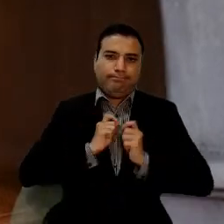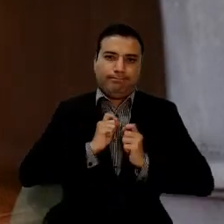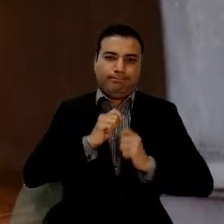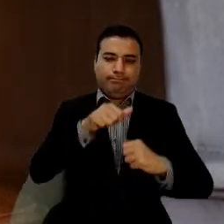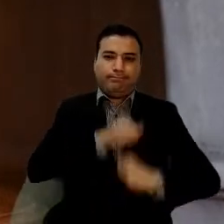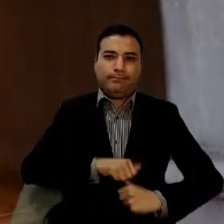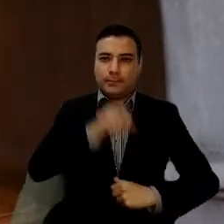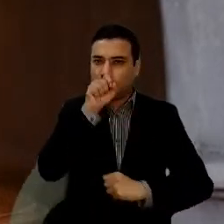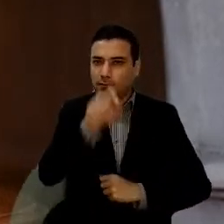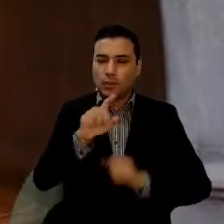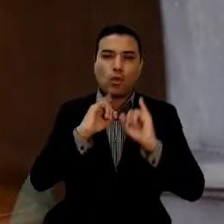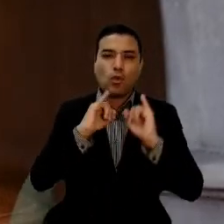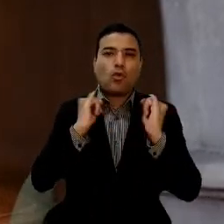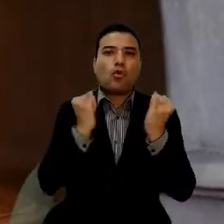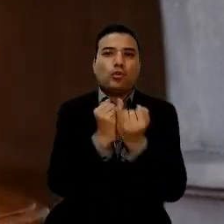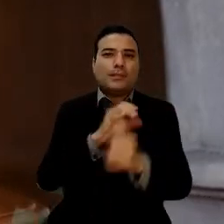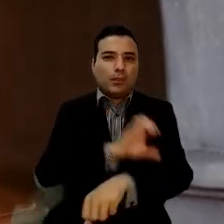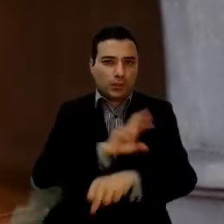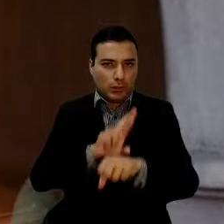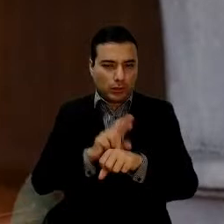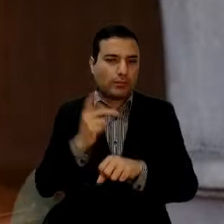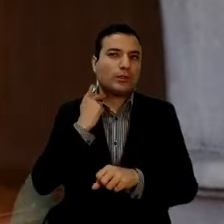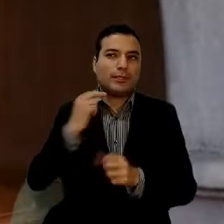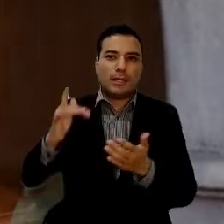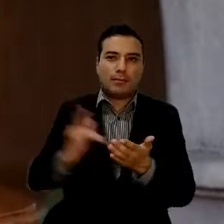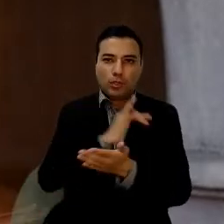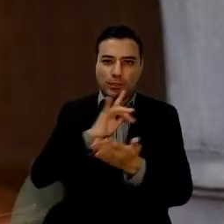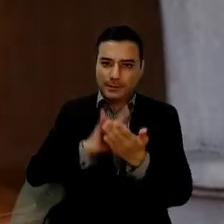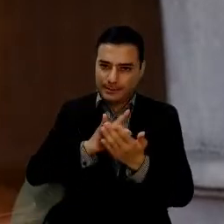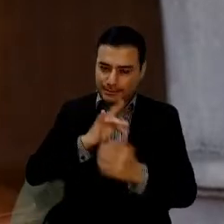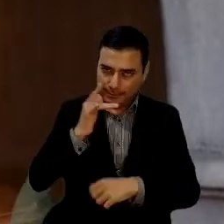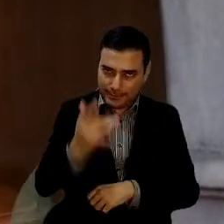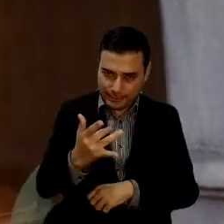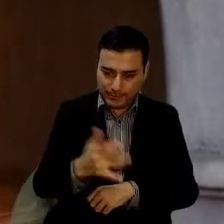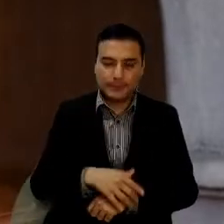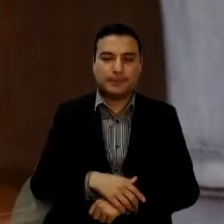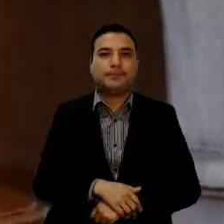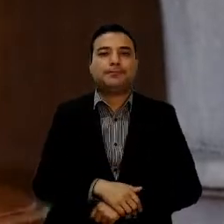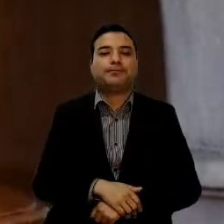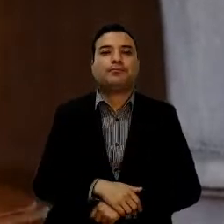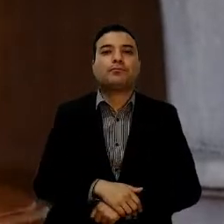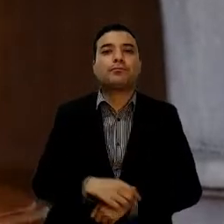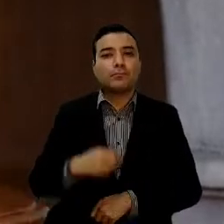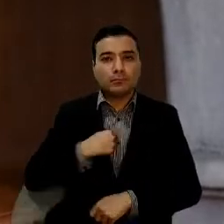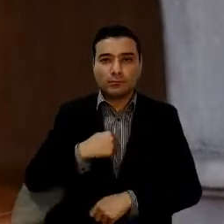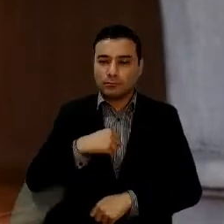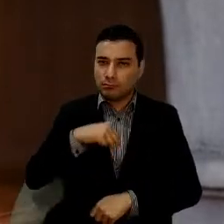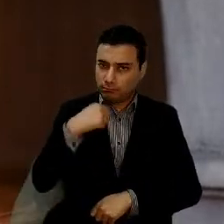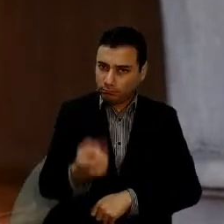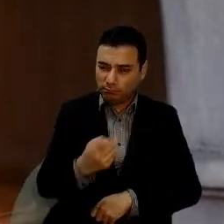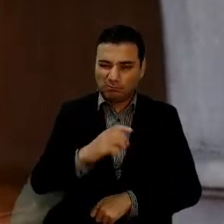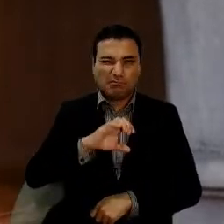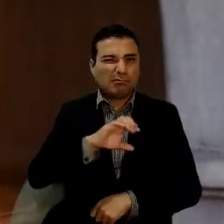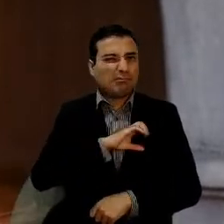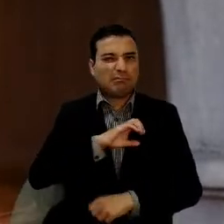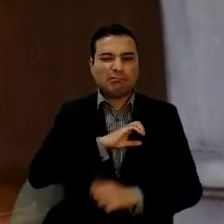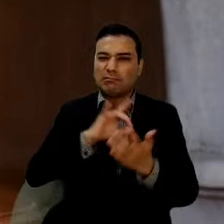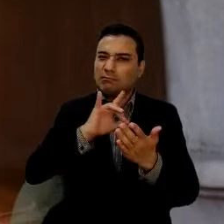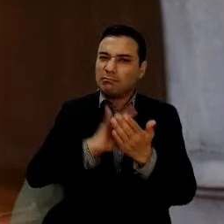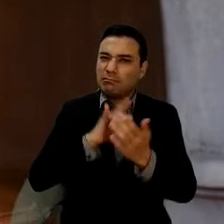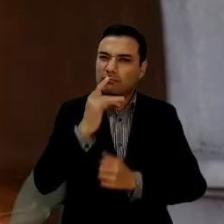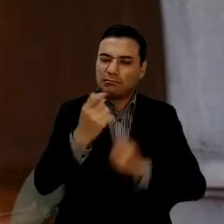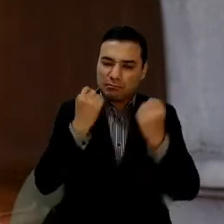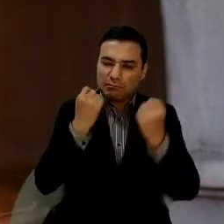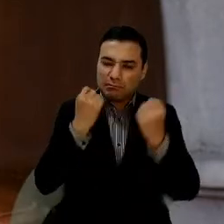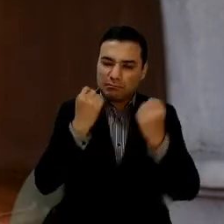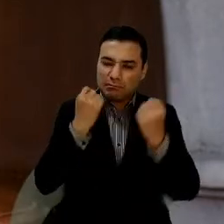Junta de Coordinación Política por su respaldo y altura de miras. Expreso mi afecto y reconocimiento y agradecimiento a quienes integraron